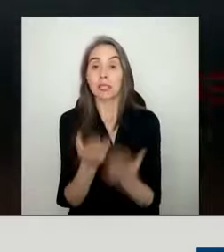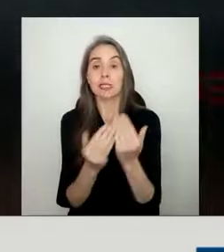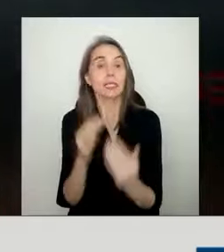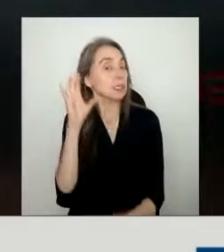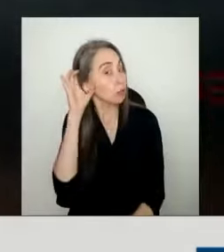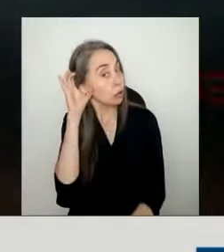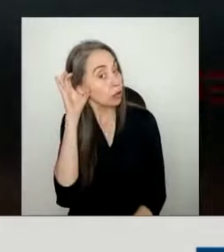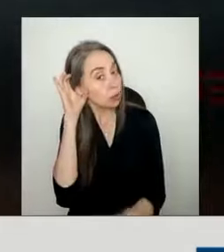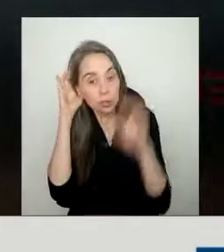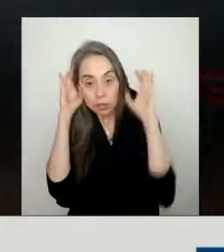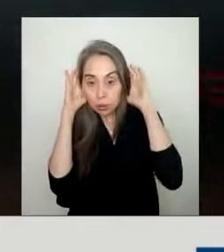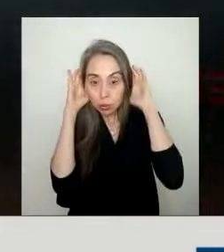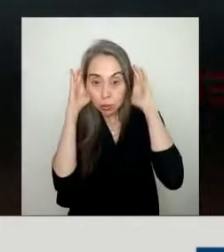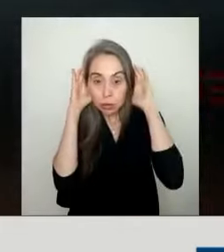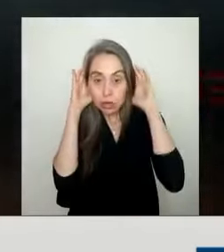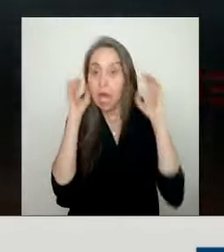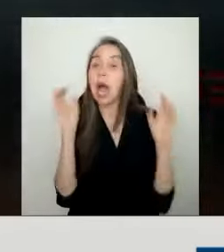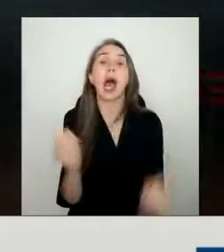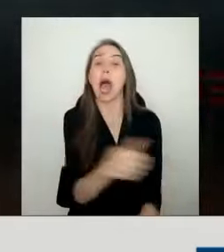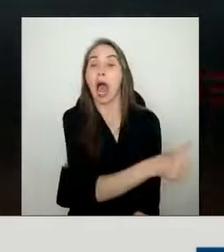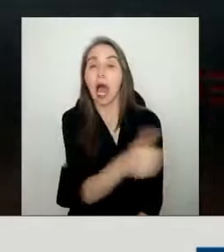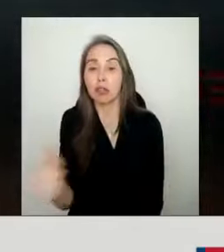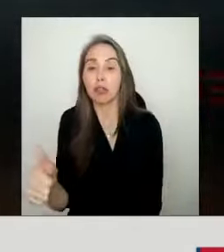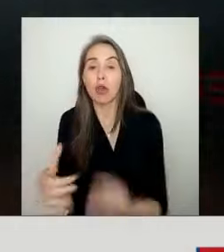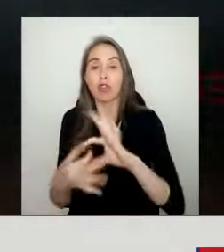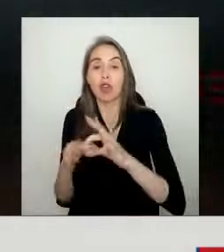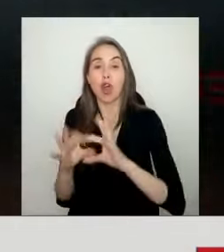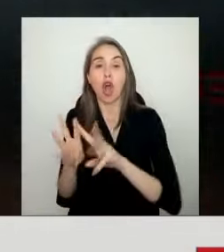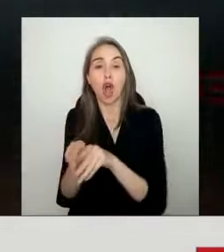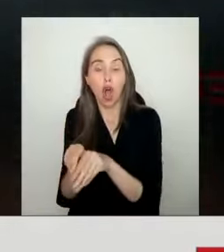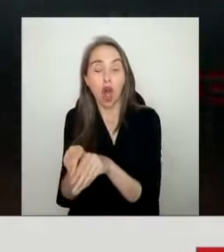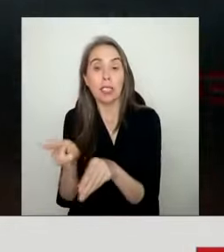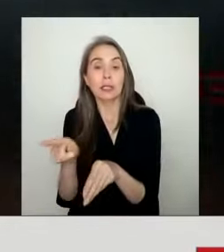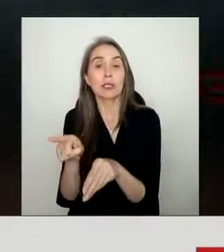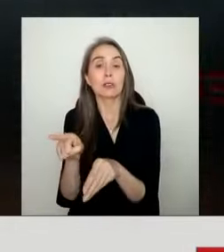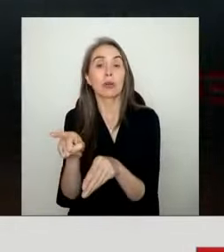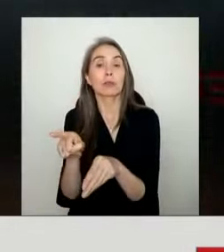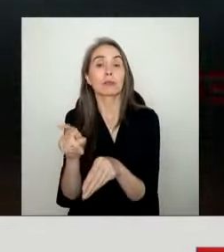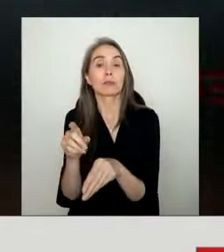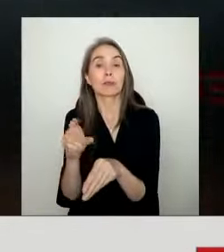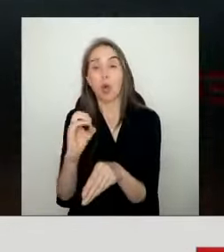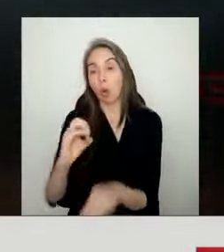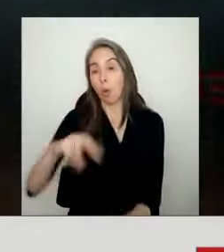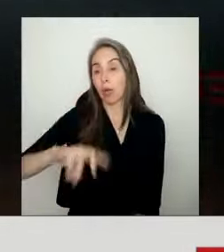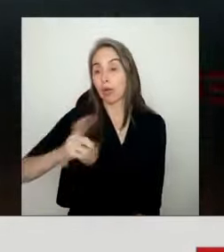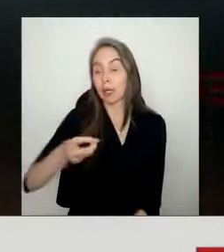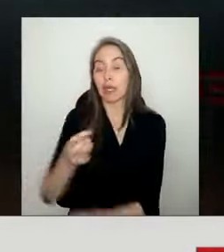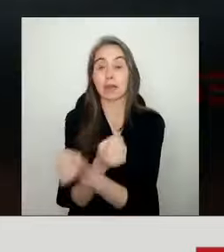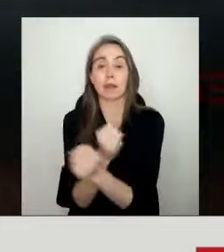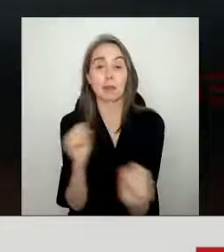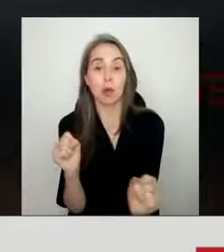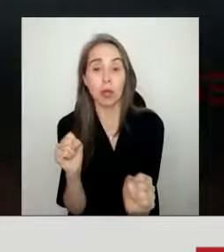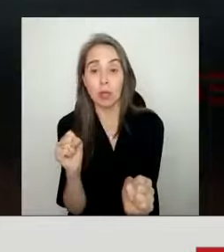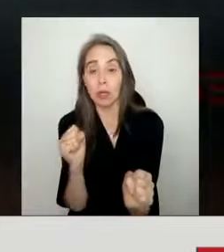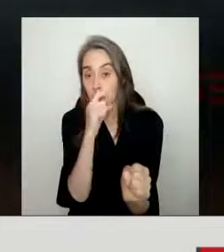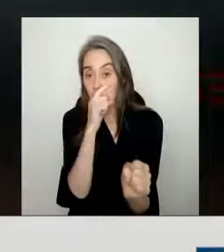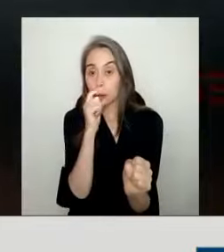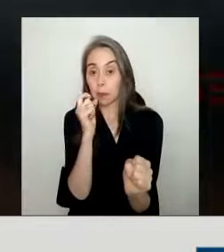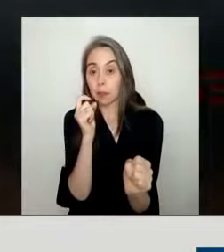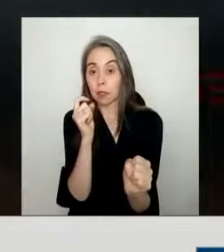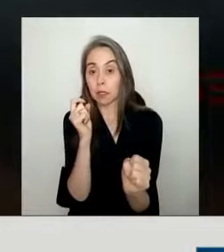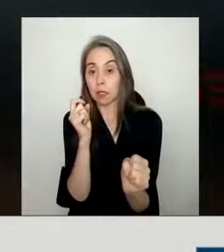escuchar a las organizaciones que no han tenido la posibilidad de tener la posibilidad de llegar ni siquiera a una